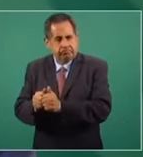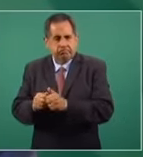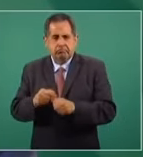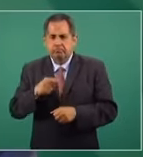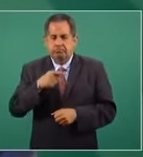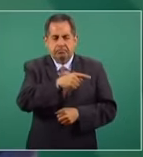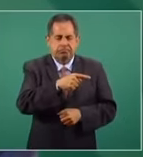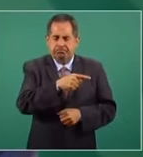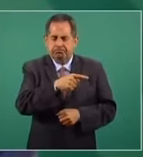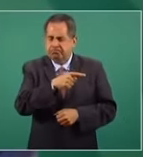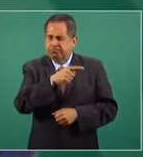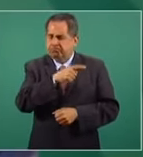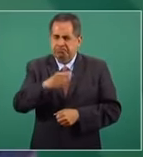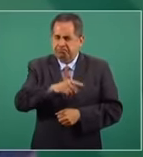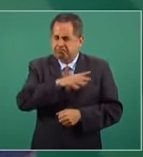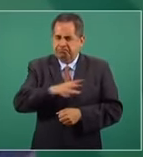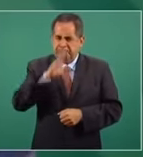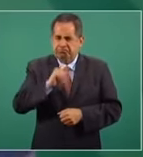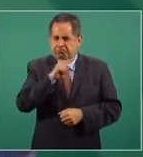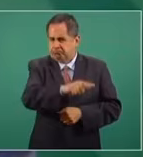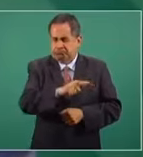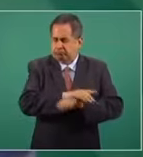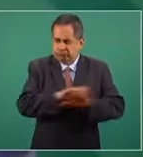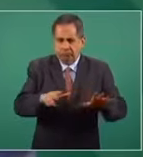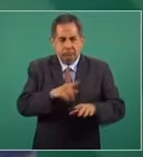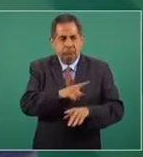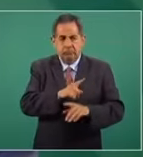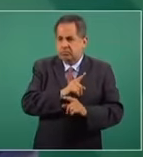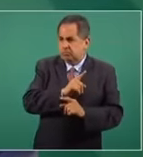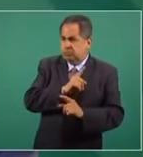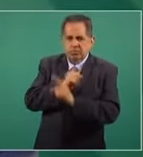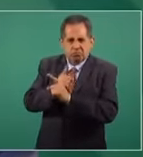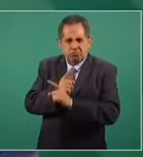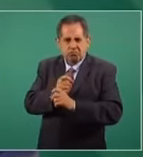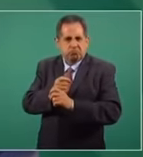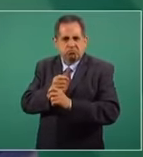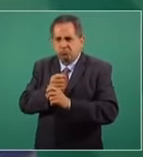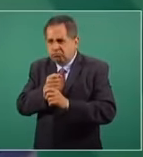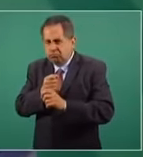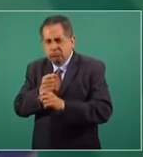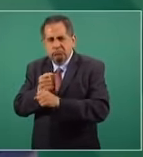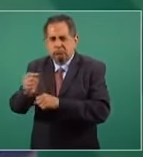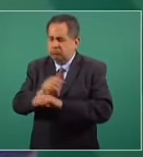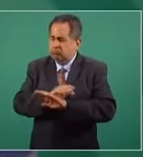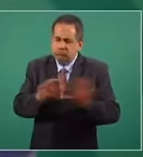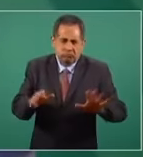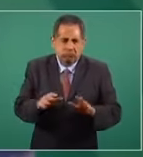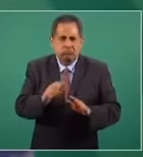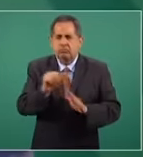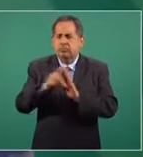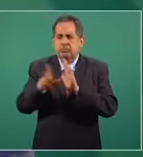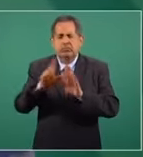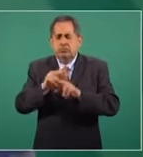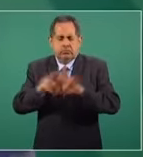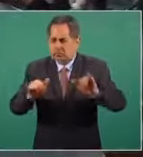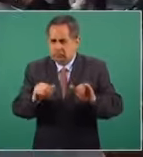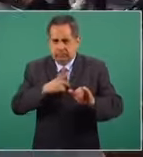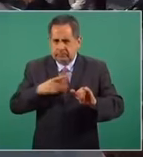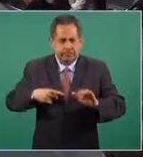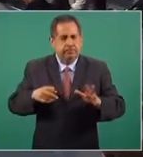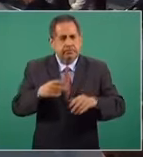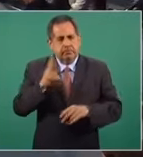reprobamos de todo tipo de agresión al periodismo y a cualquier persona. Eso